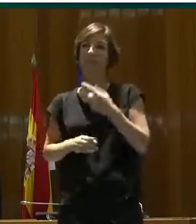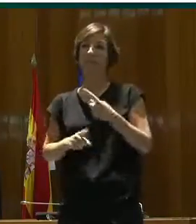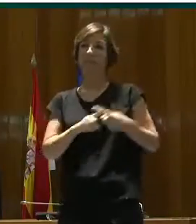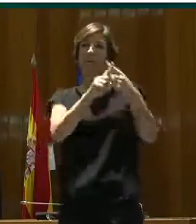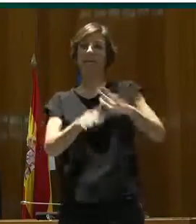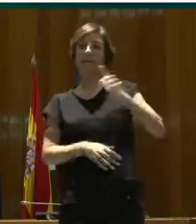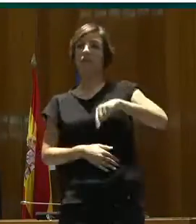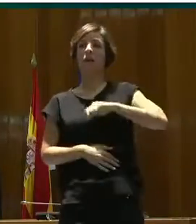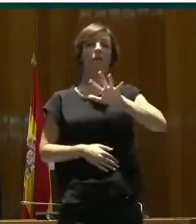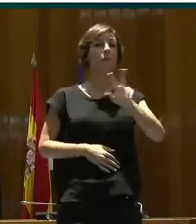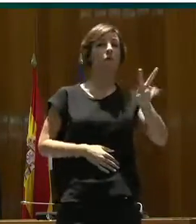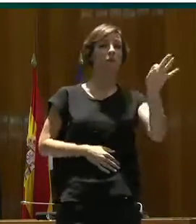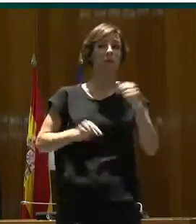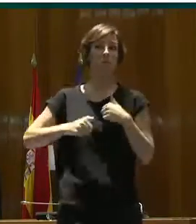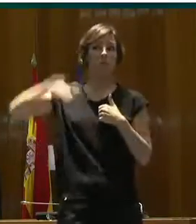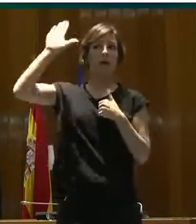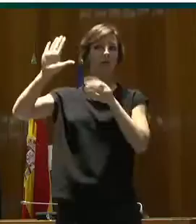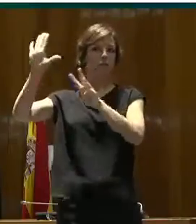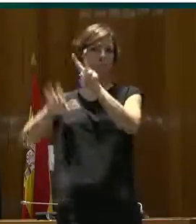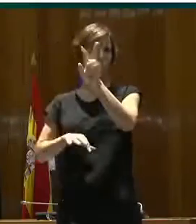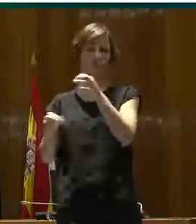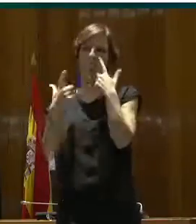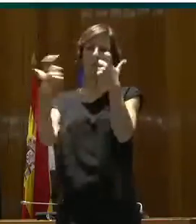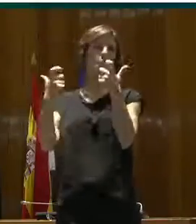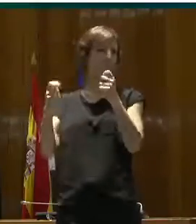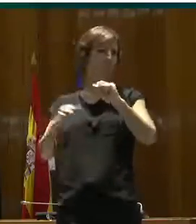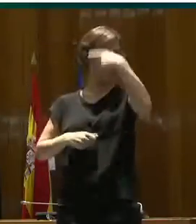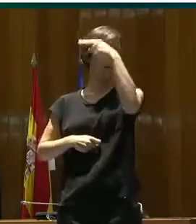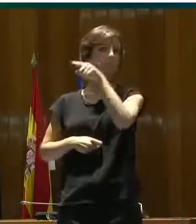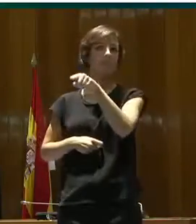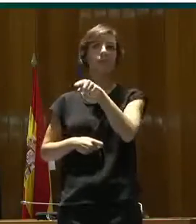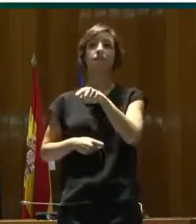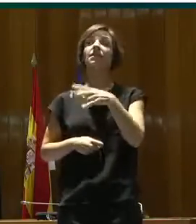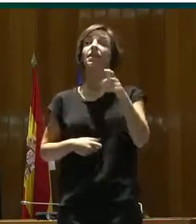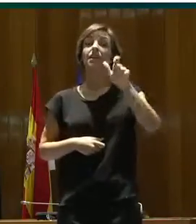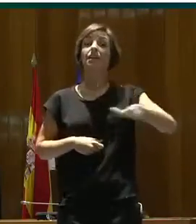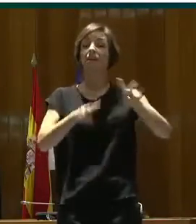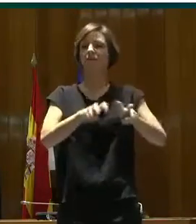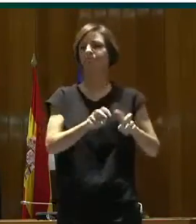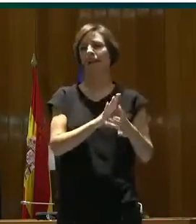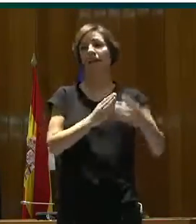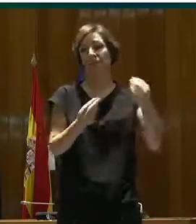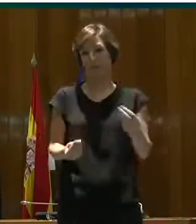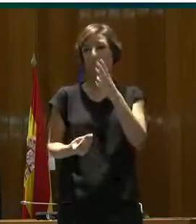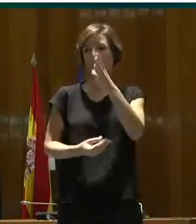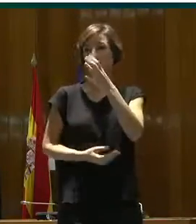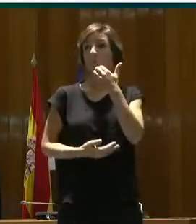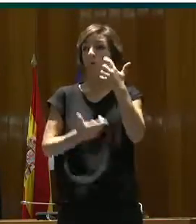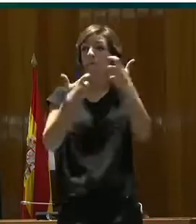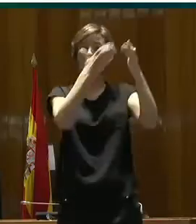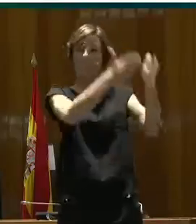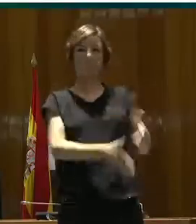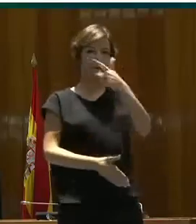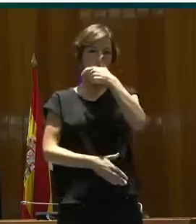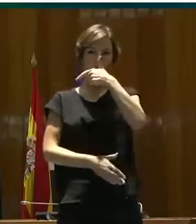52%, es muy destacada. Y uno de los motivos es porque tiene investigadores de alta calidad, entre los cuales destaca el profesor Josep